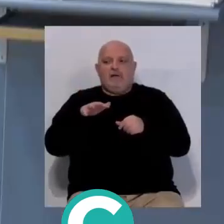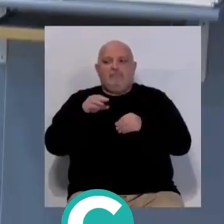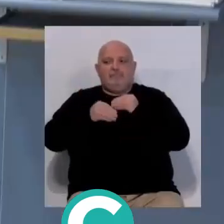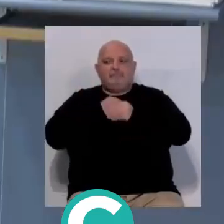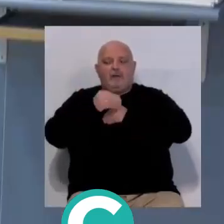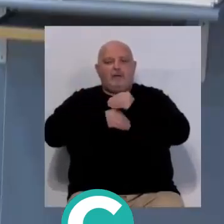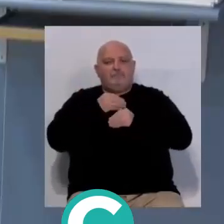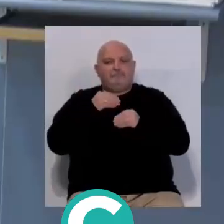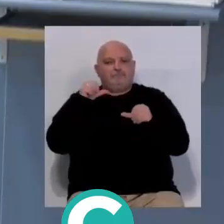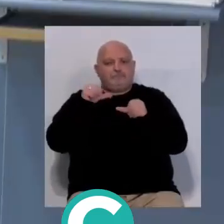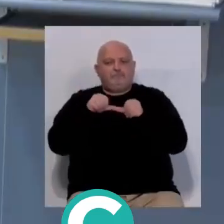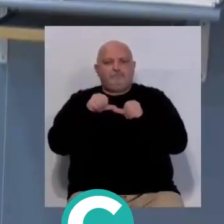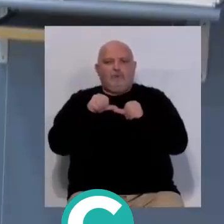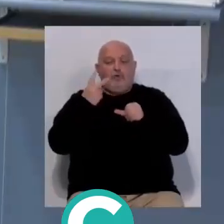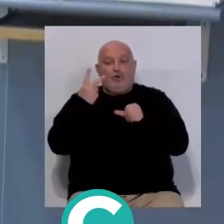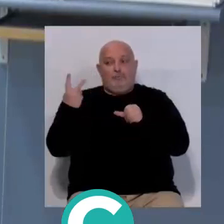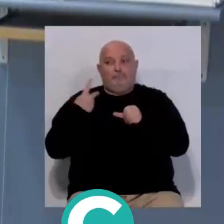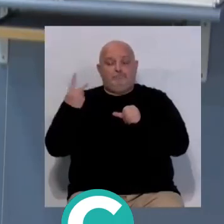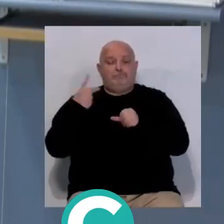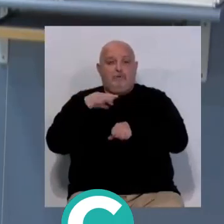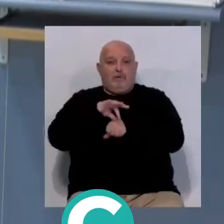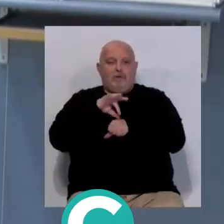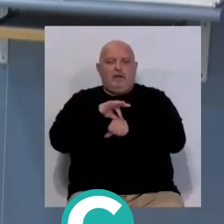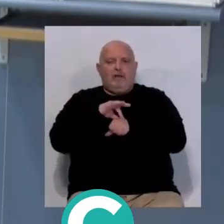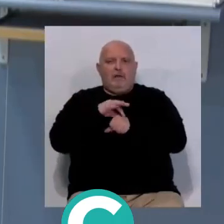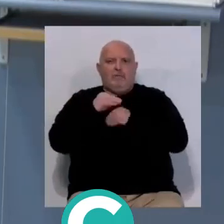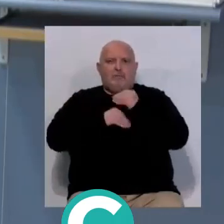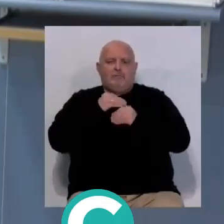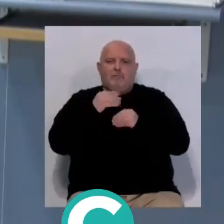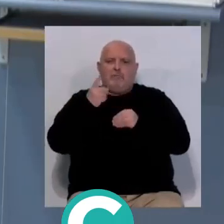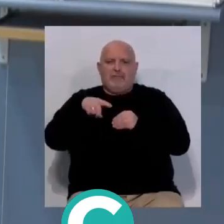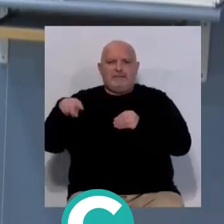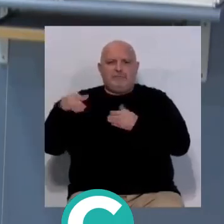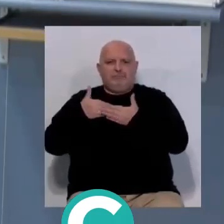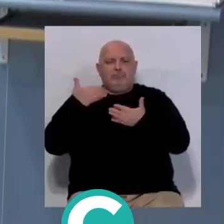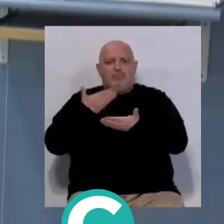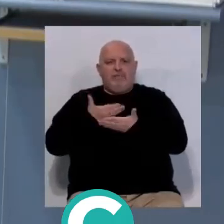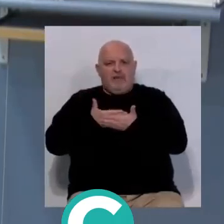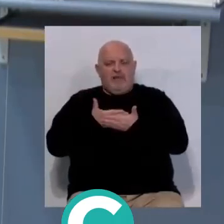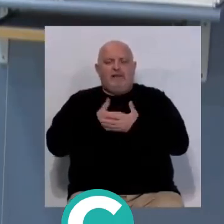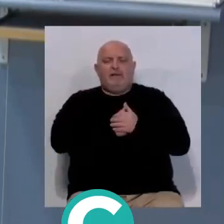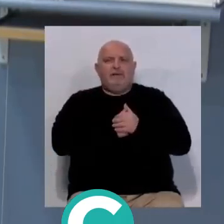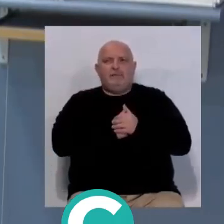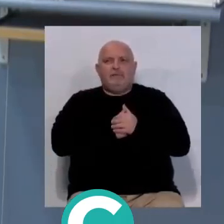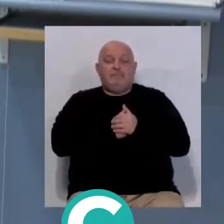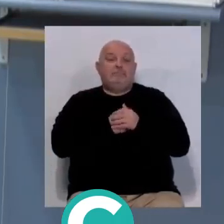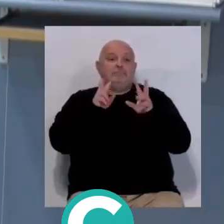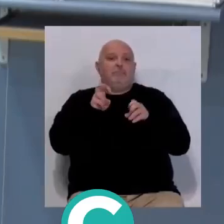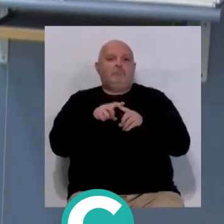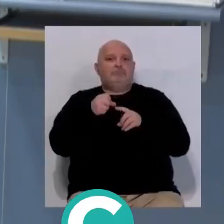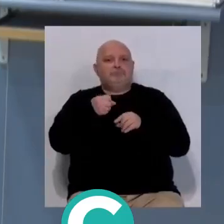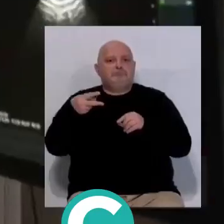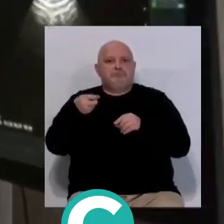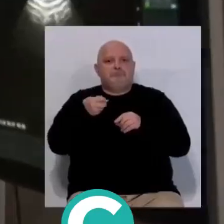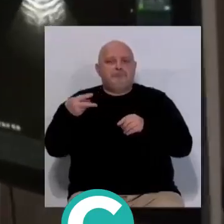estamos haciendo, los dos neumólogos que componemos la unidad, llevamos ya unos meses haciendo esta prueba y, como te comentaba, pues ya